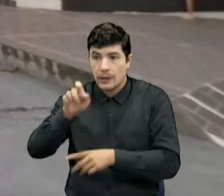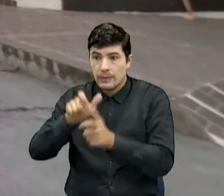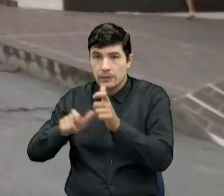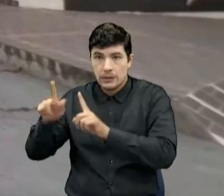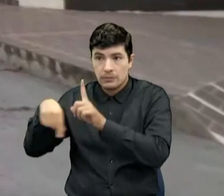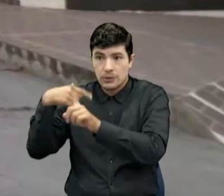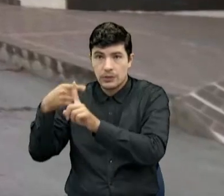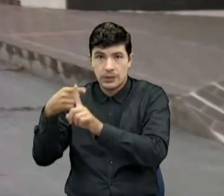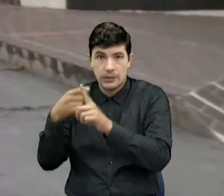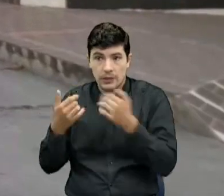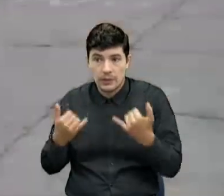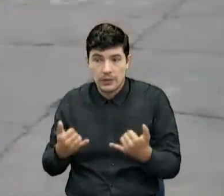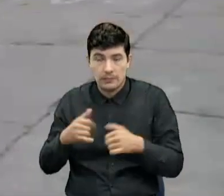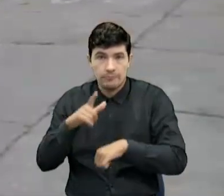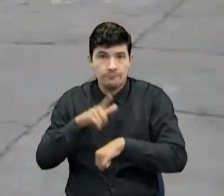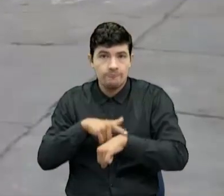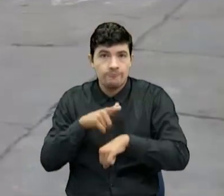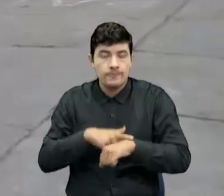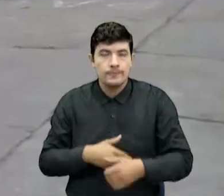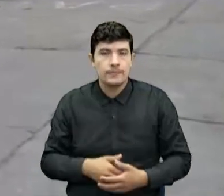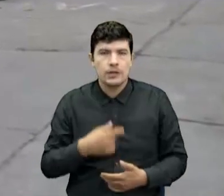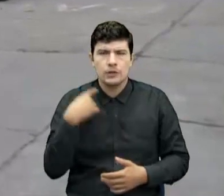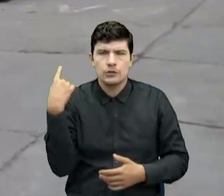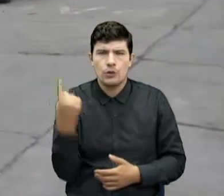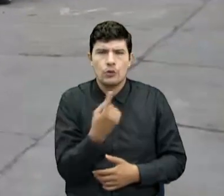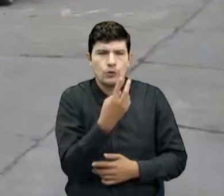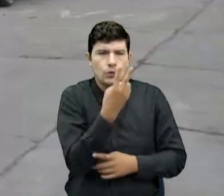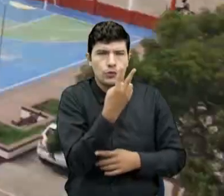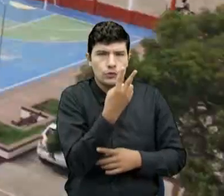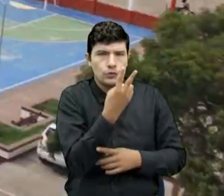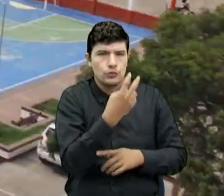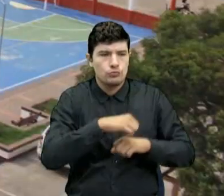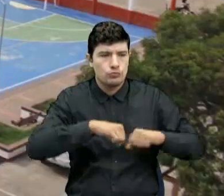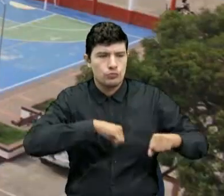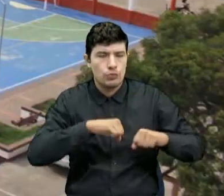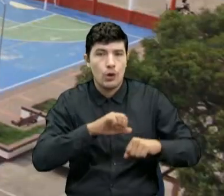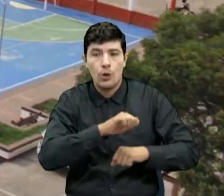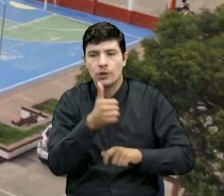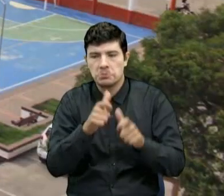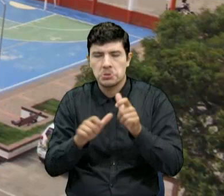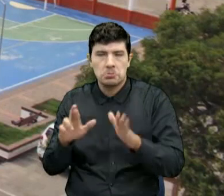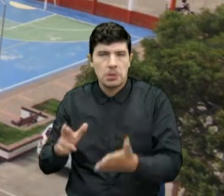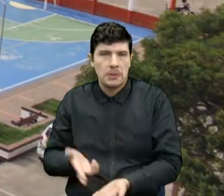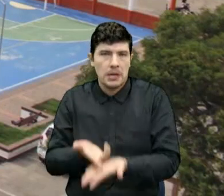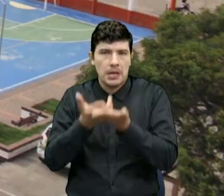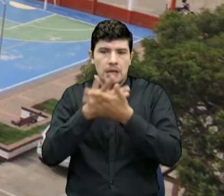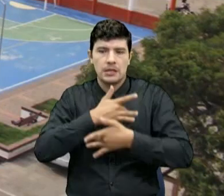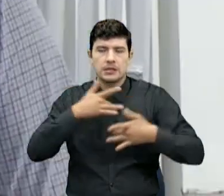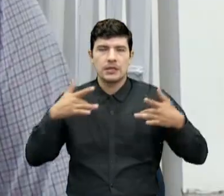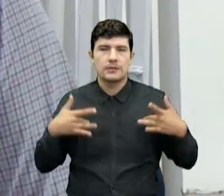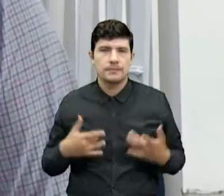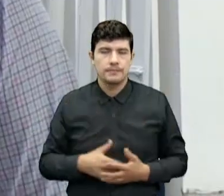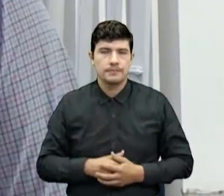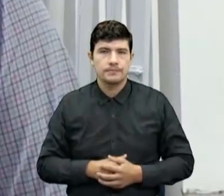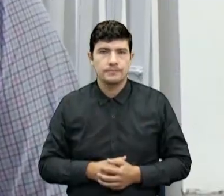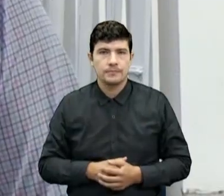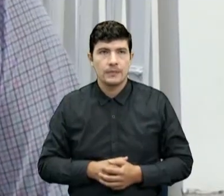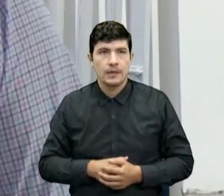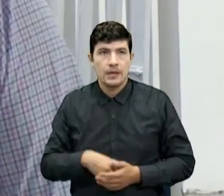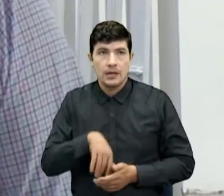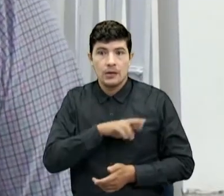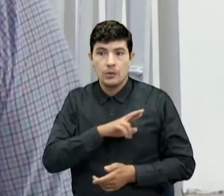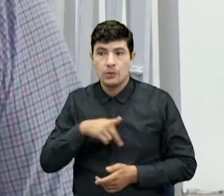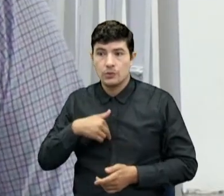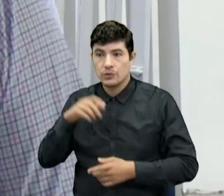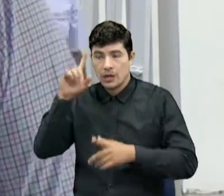confirmados que tenemos hasta el momento sólo 2 se encuentran activos los demás ya se recuperaron estamos pues junto con la